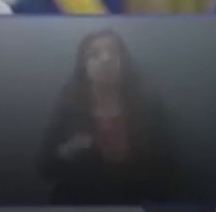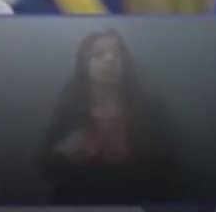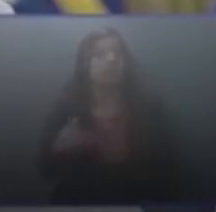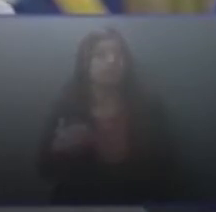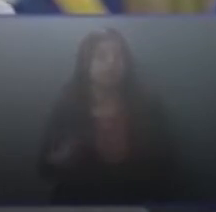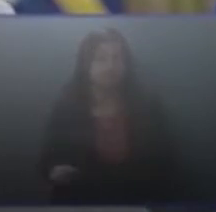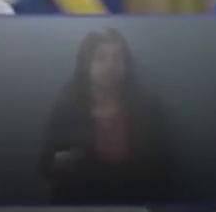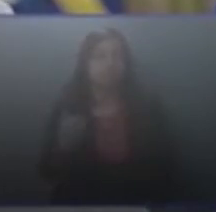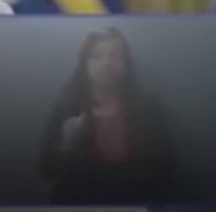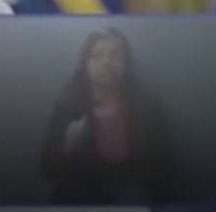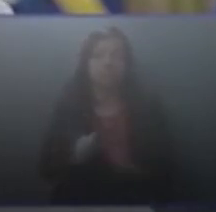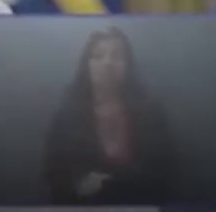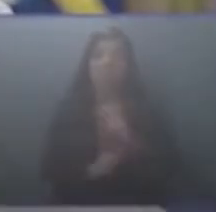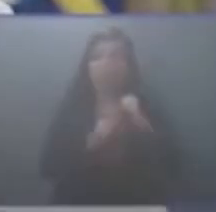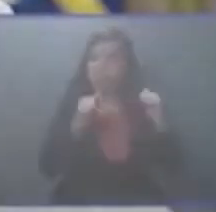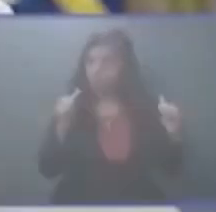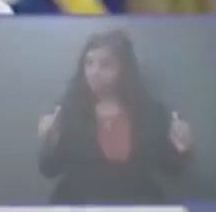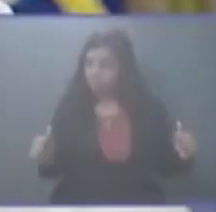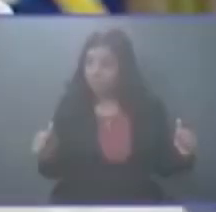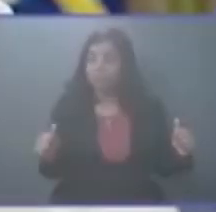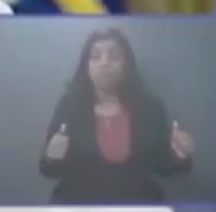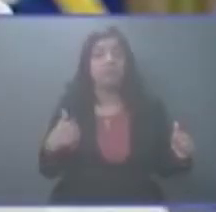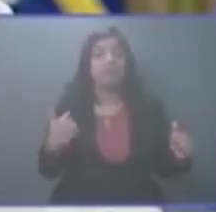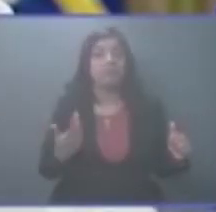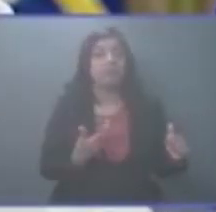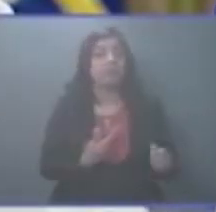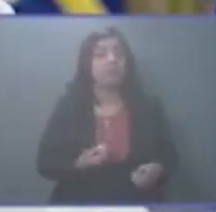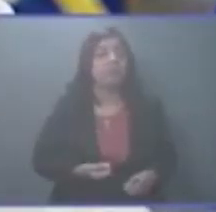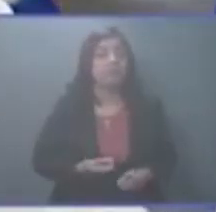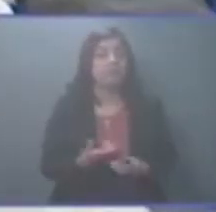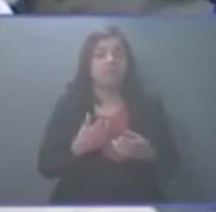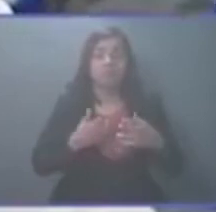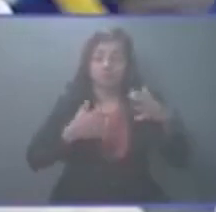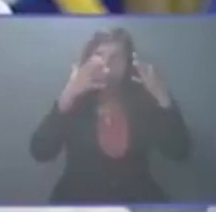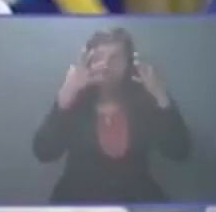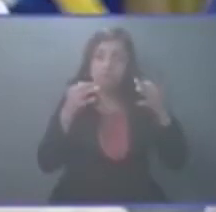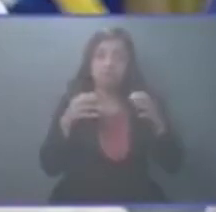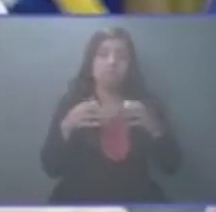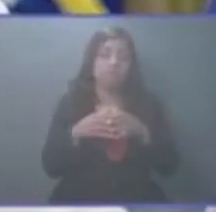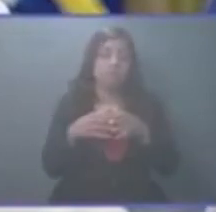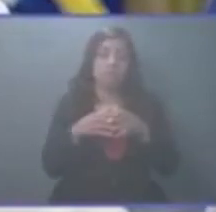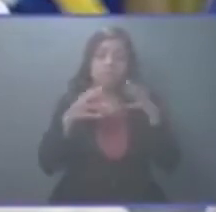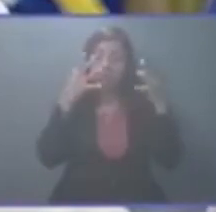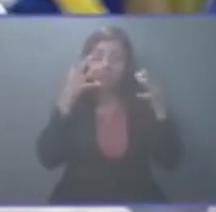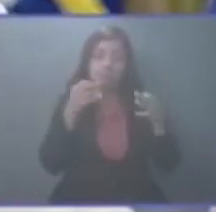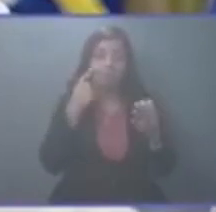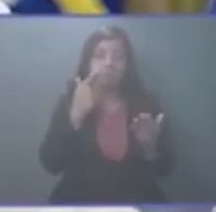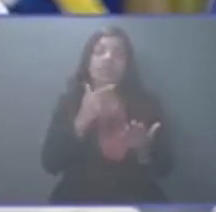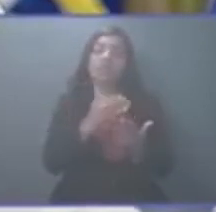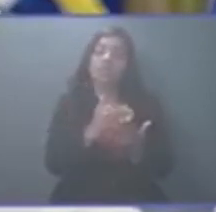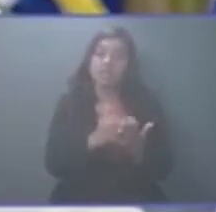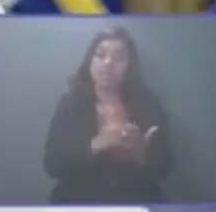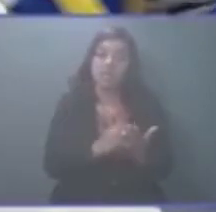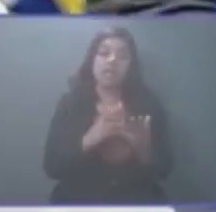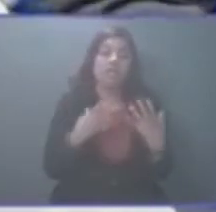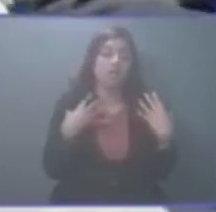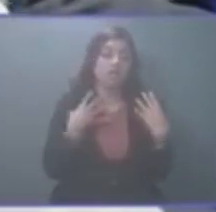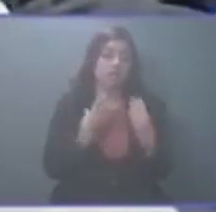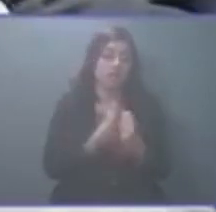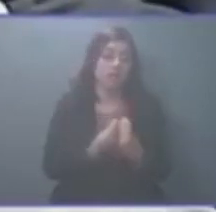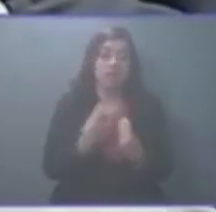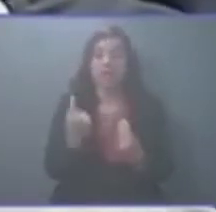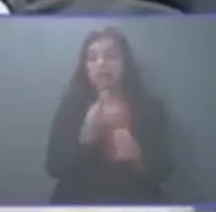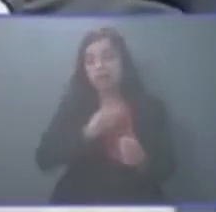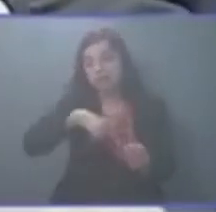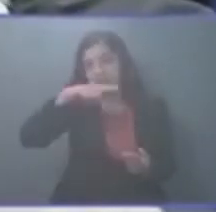esta mañana en la que estamos abordando este este dictamen que hace justicia que hace justicia social para los trabajadores